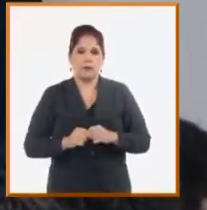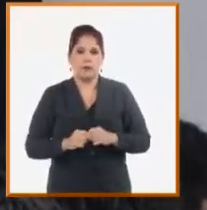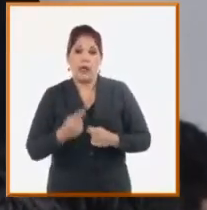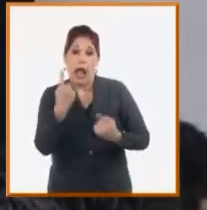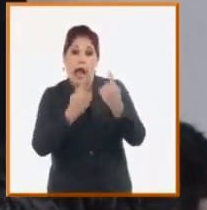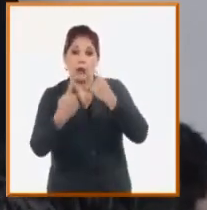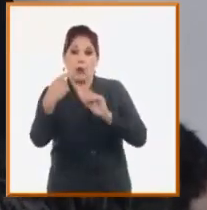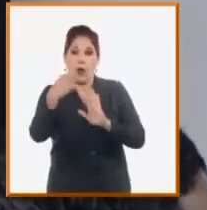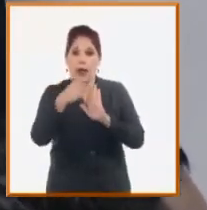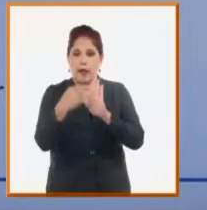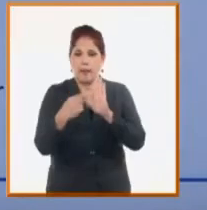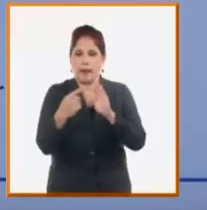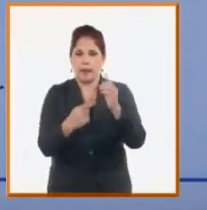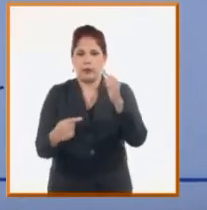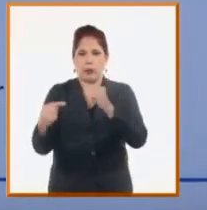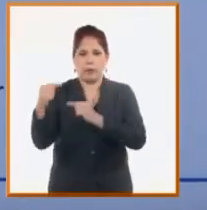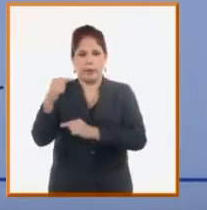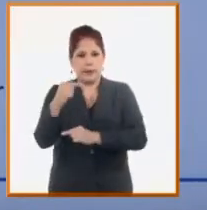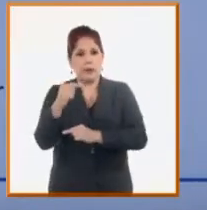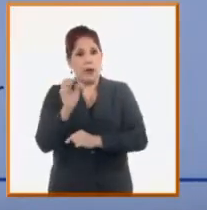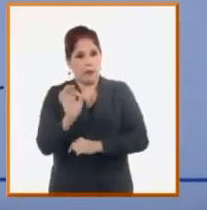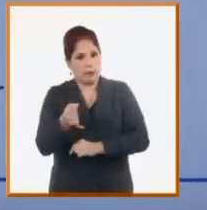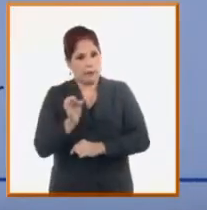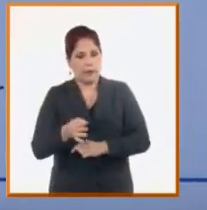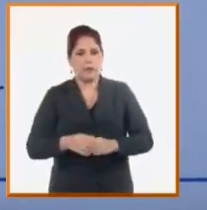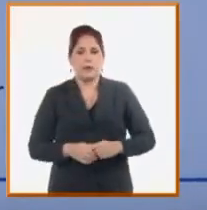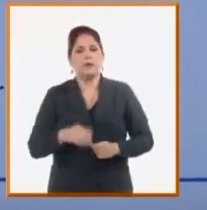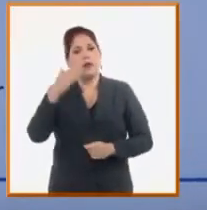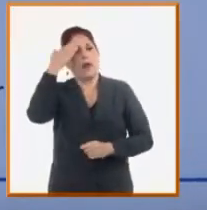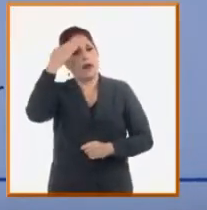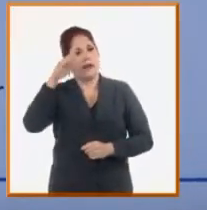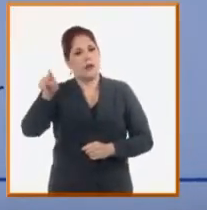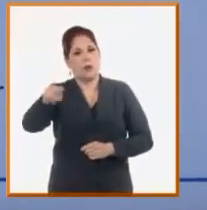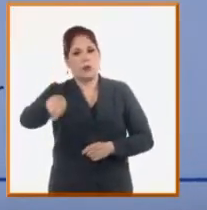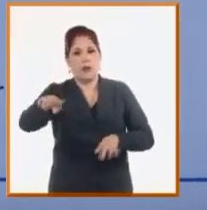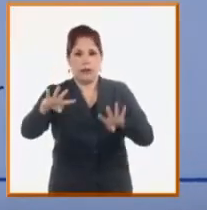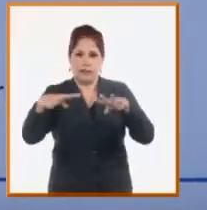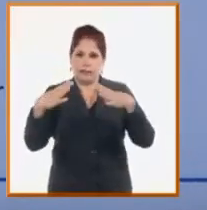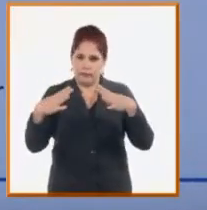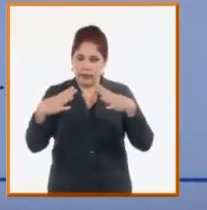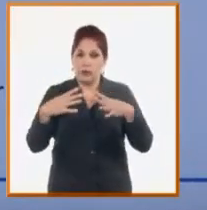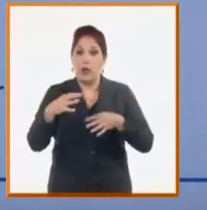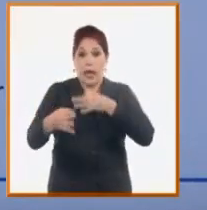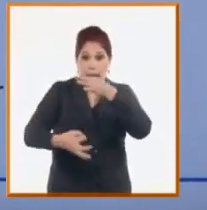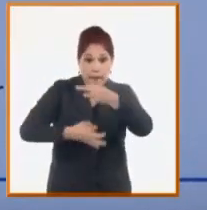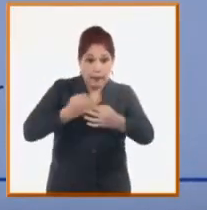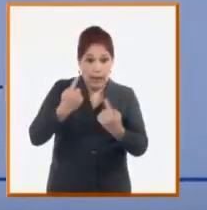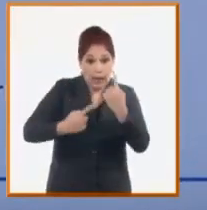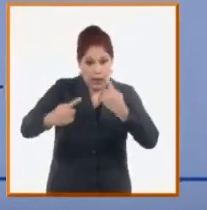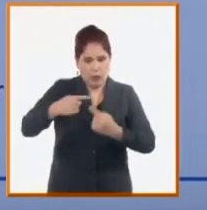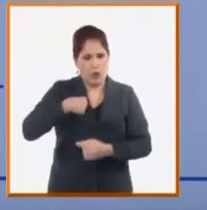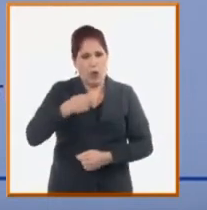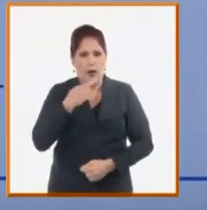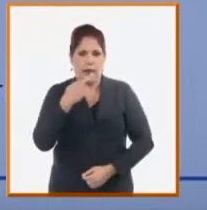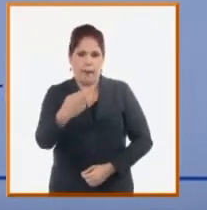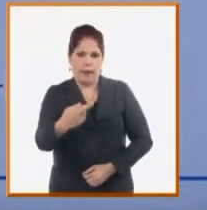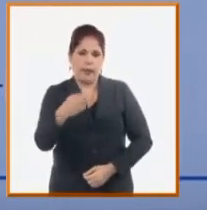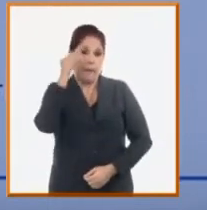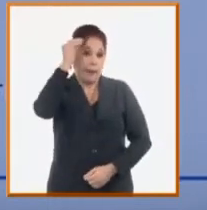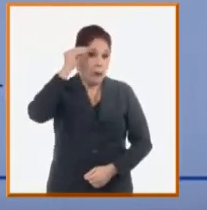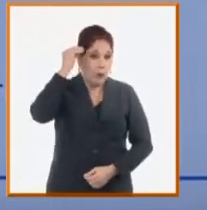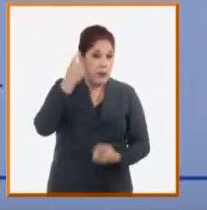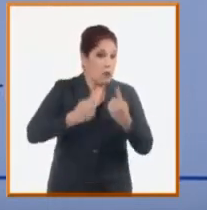los elementos fundamentales. Por supuesto, agradecer la atención, estamos en la mejor disposición de responder cualquier preocupación,